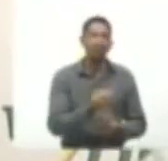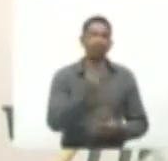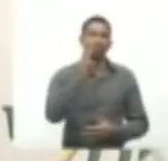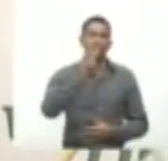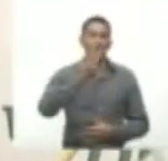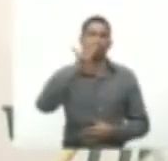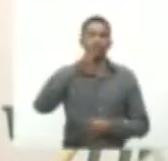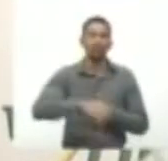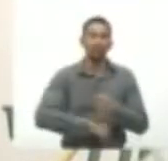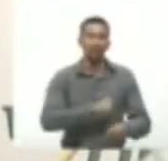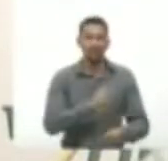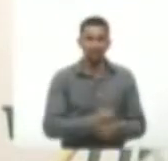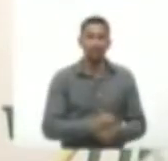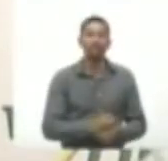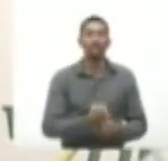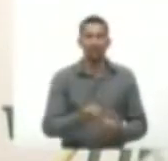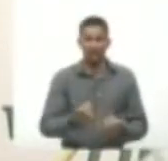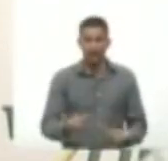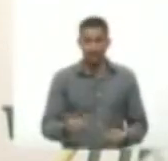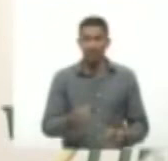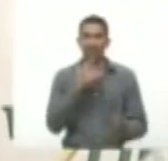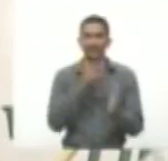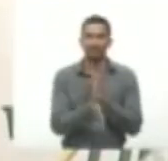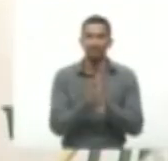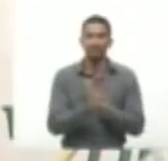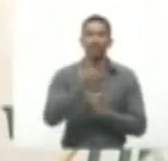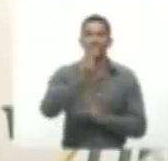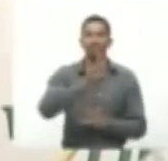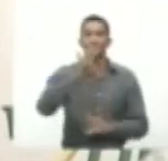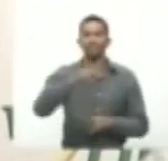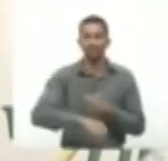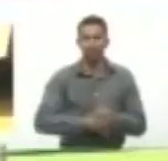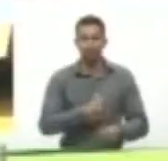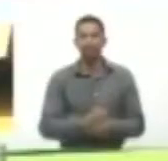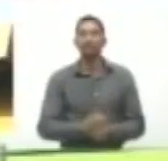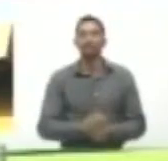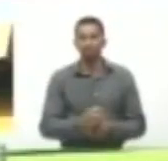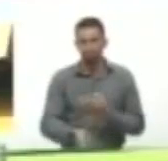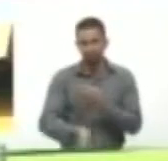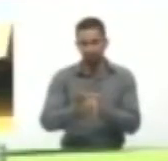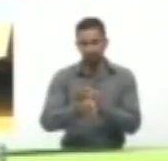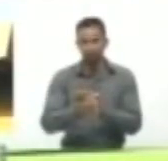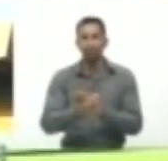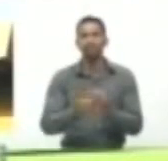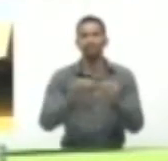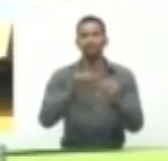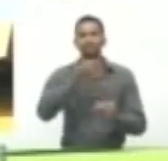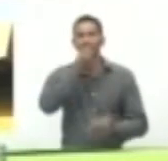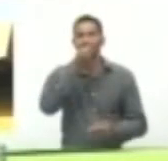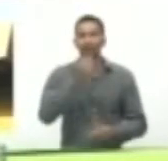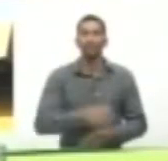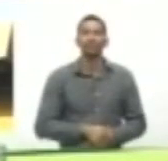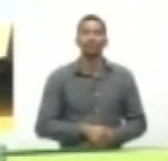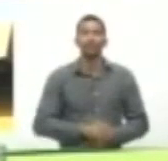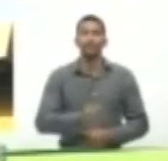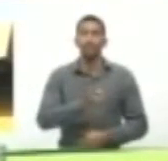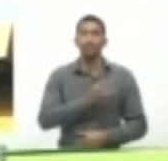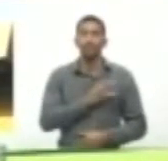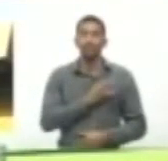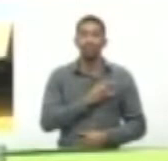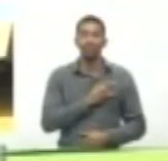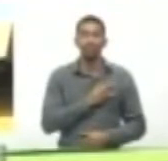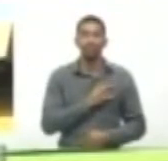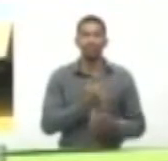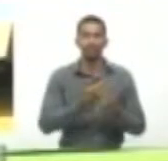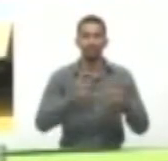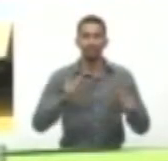Esa es la información desde la sala de redacción. Sigan ustedes con más noticias. Bien, y la Universidad Libre de Barranquilla dio inicio a su primer